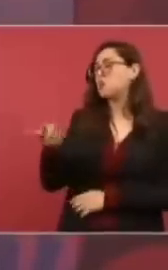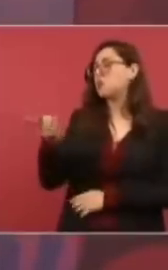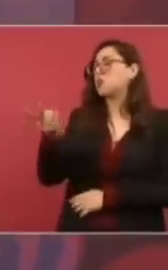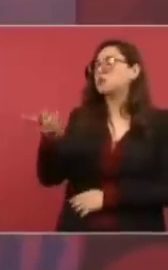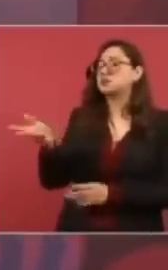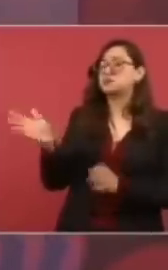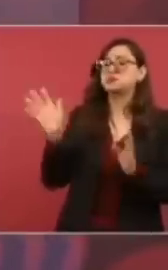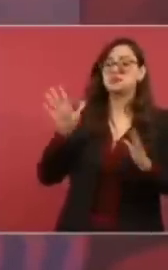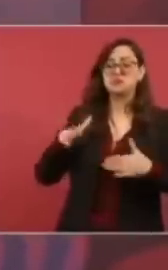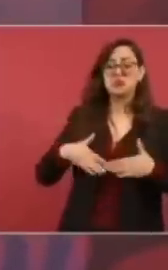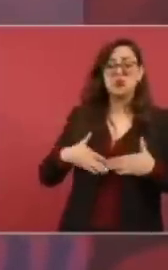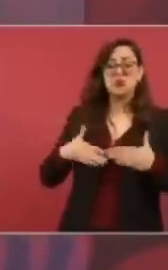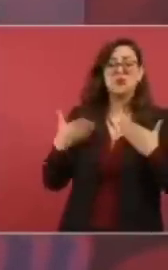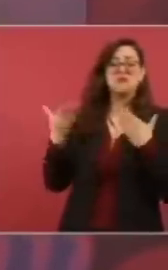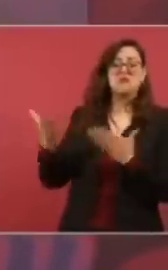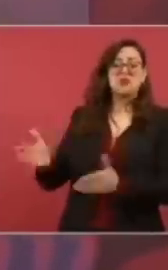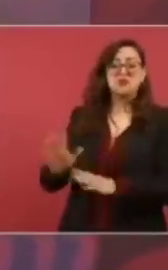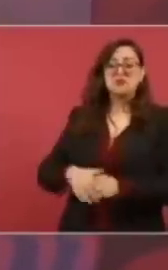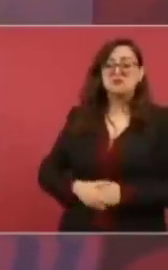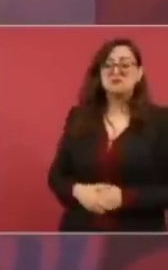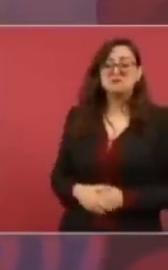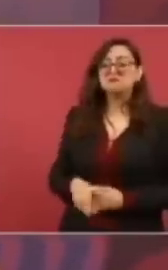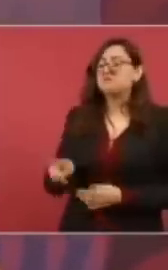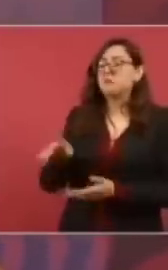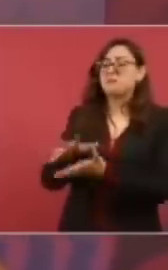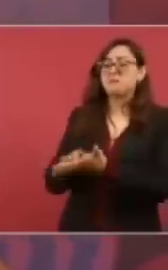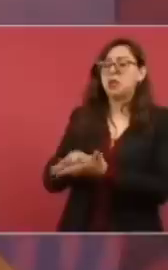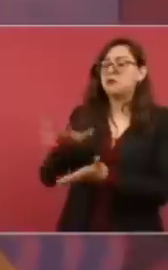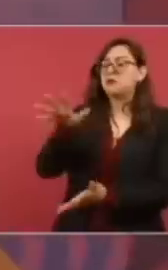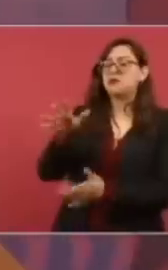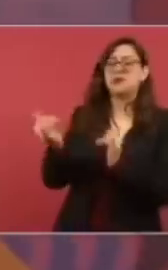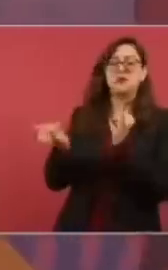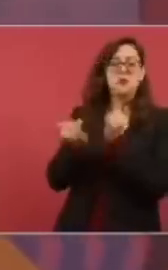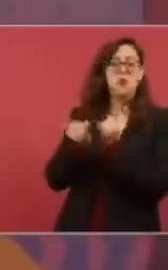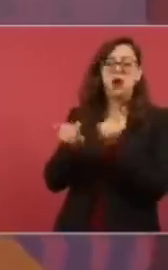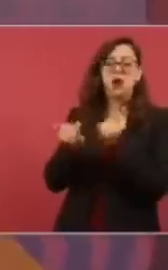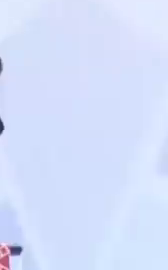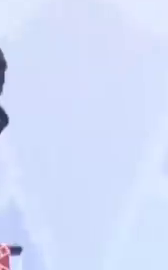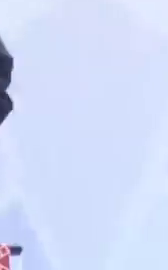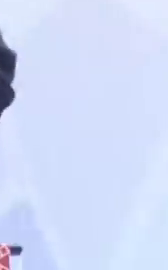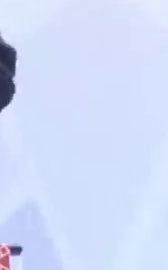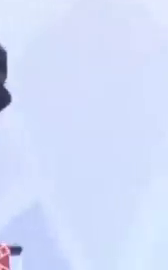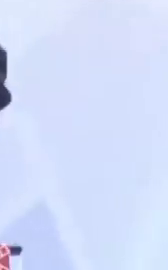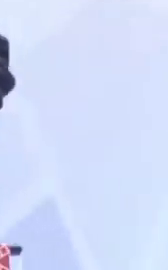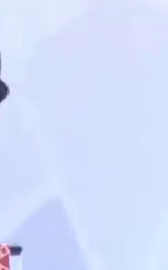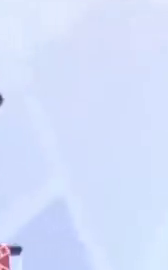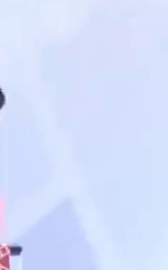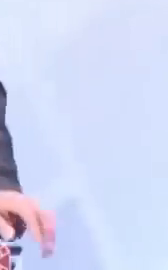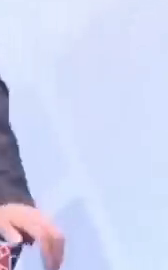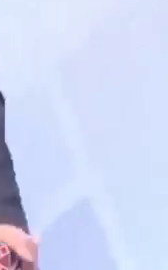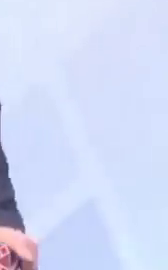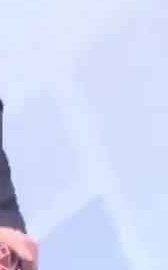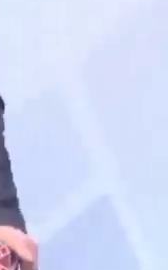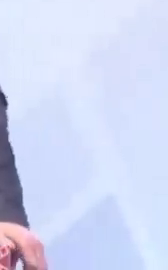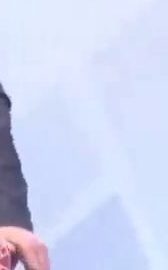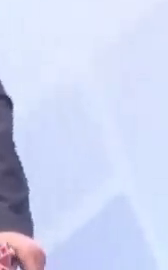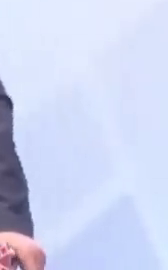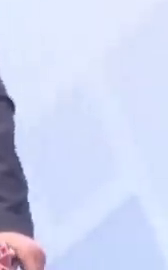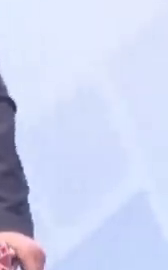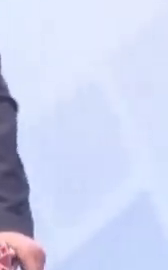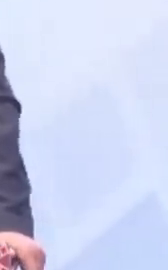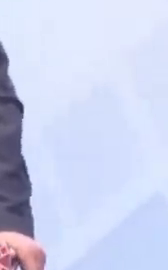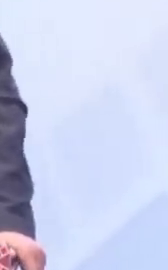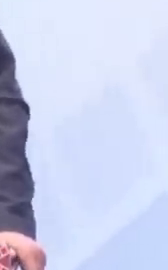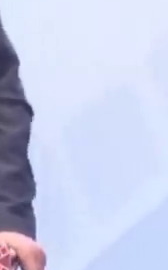día de hoy y sobre todo también del contexto del escenario que es la reforma electoral del presidente López Obrador hoy los consejeros llenan